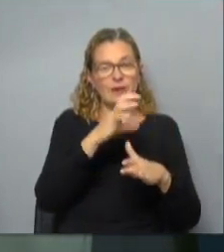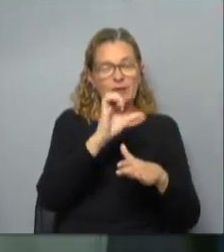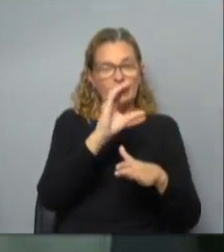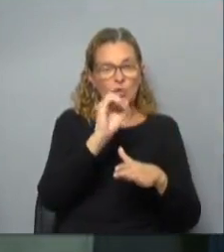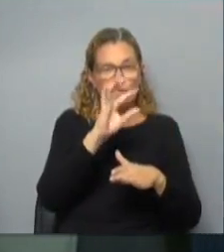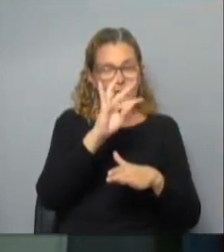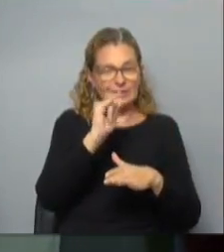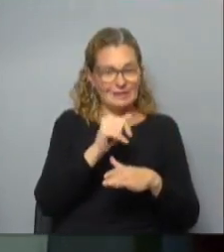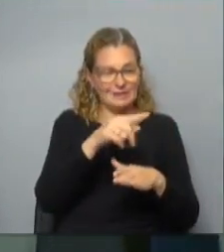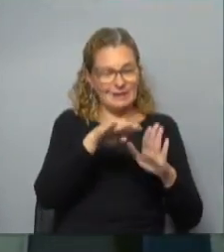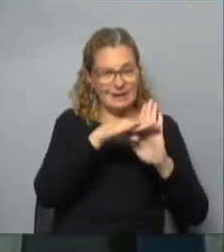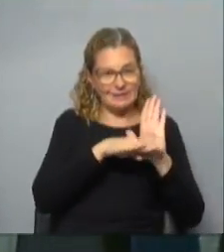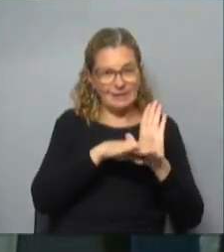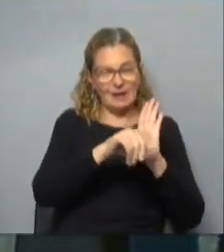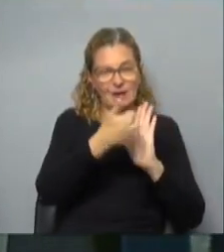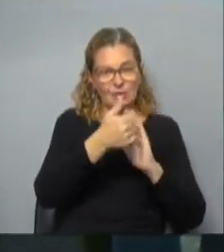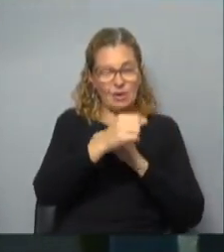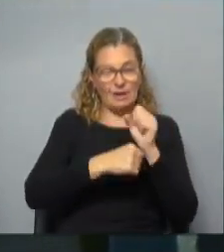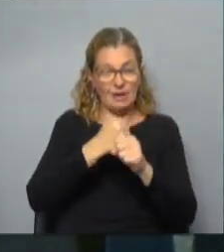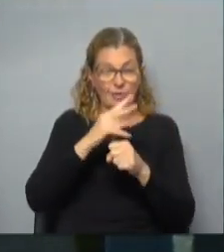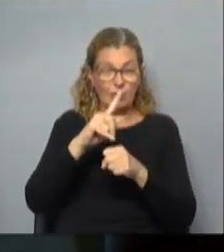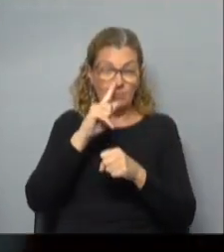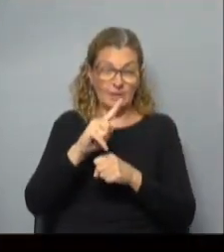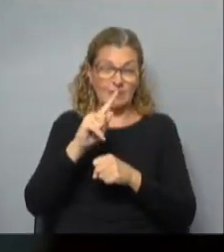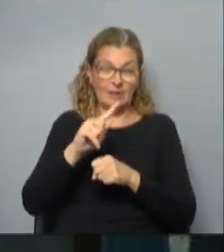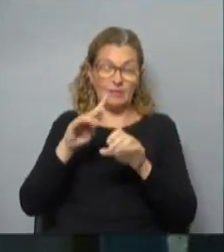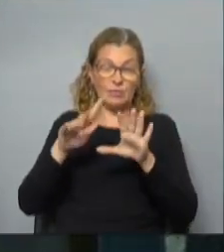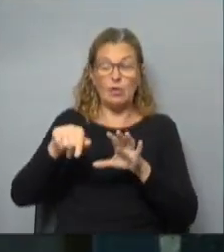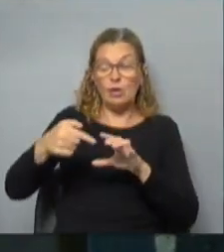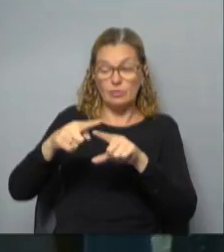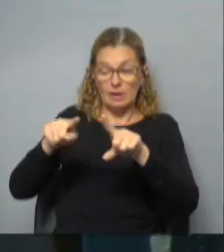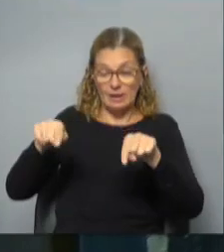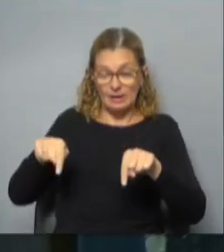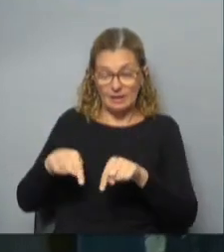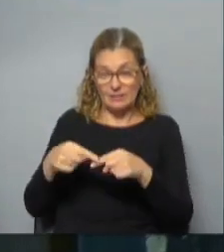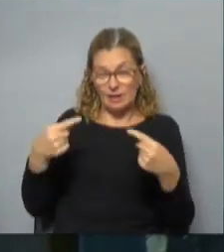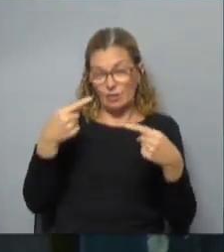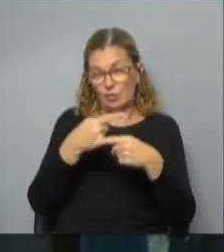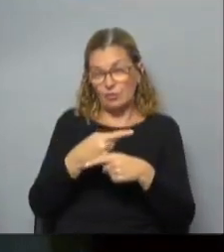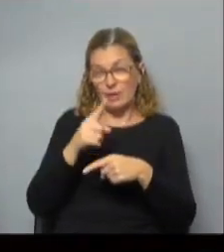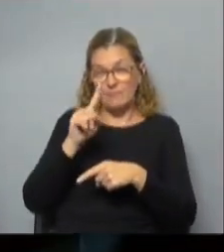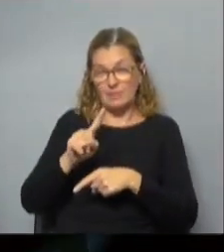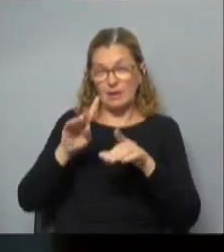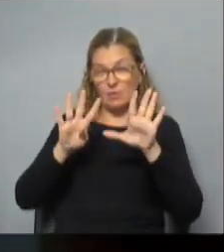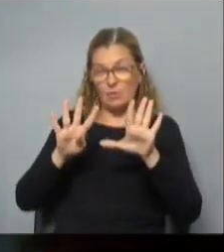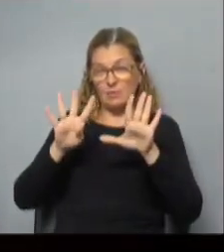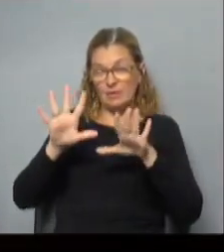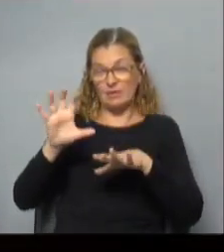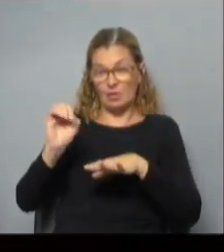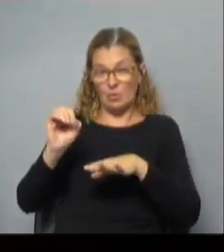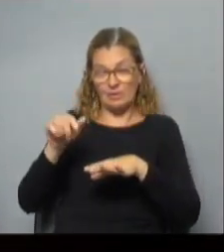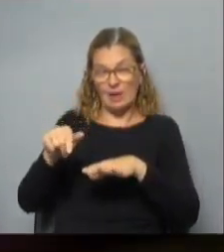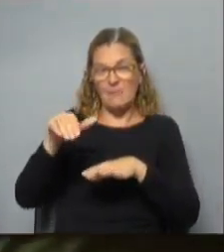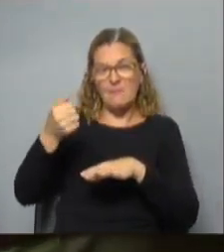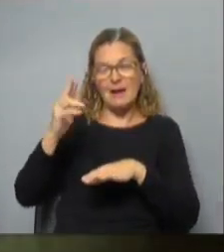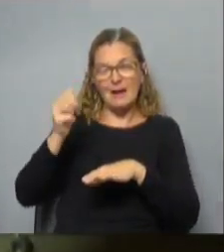esta es la lista que ganó en 2018 y la otra lista la lista opositora de la lista en 1950 por los gloriosos de